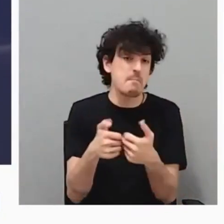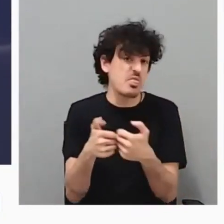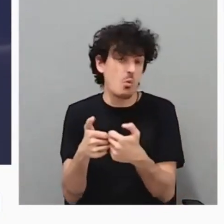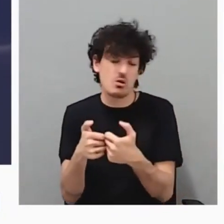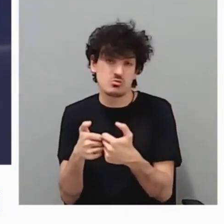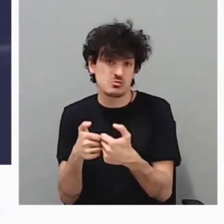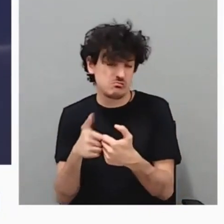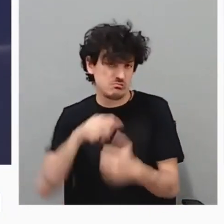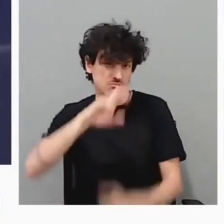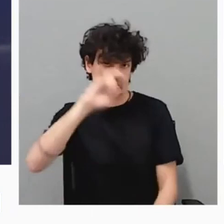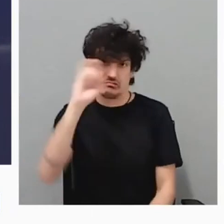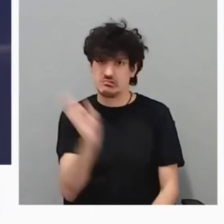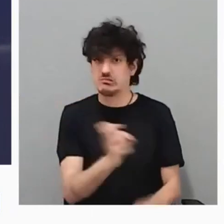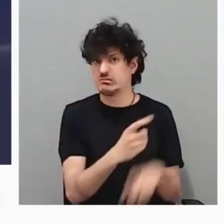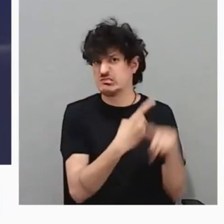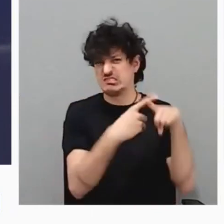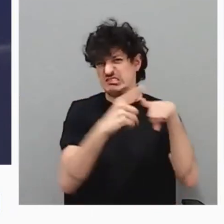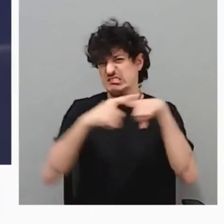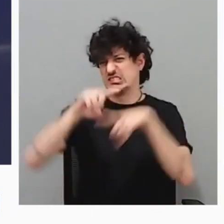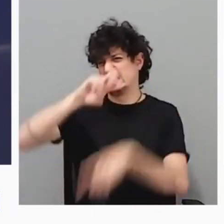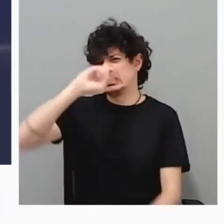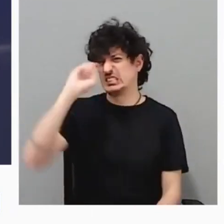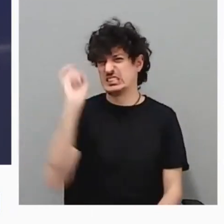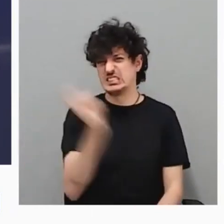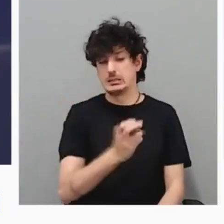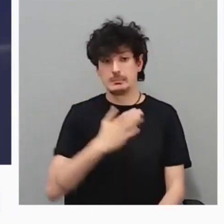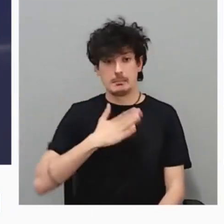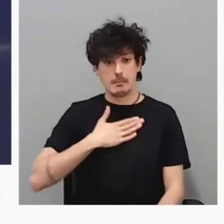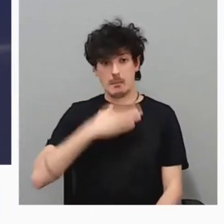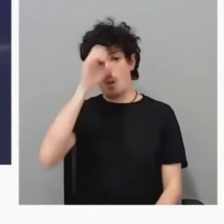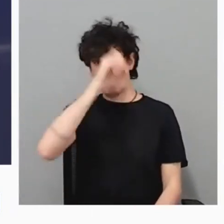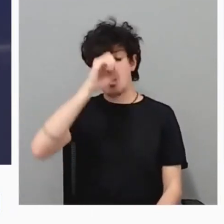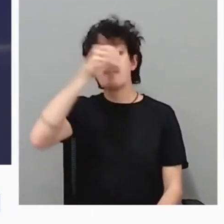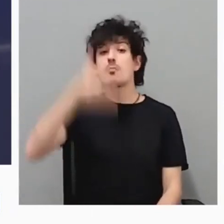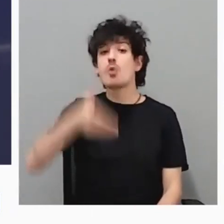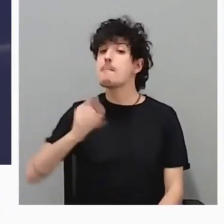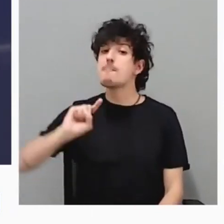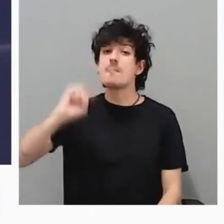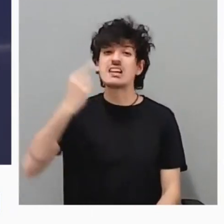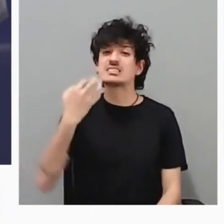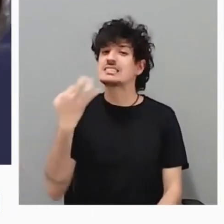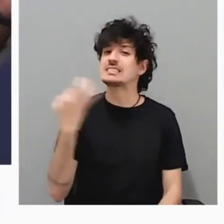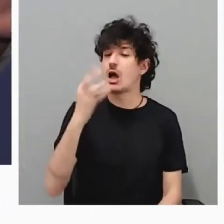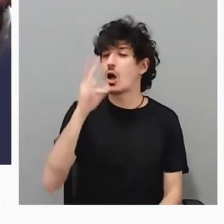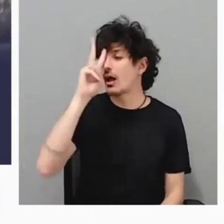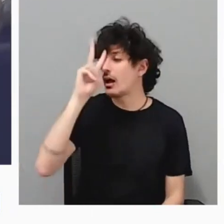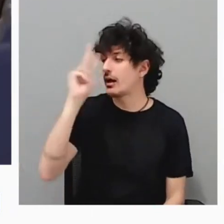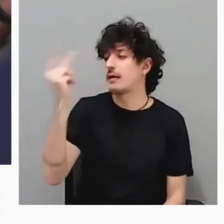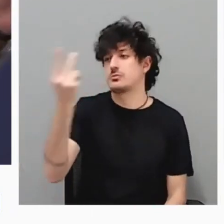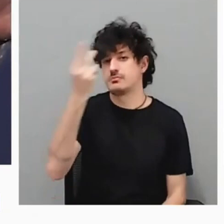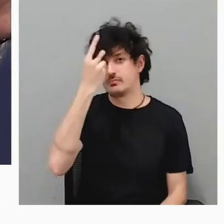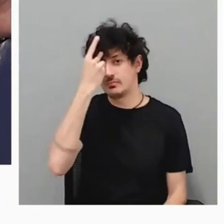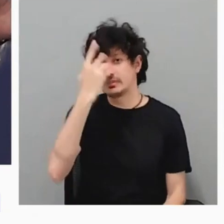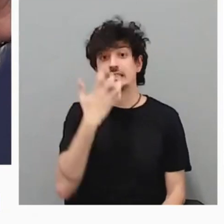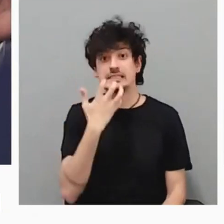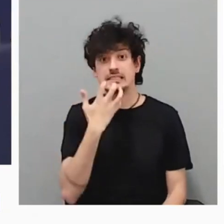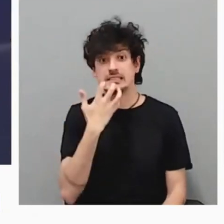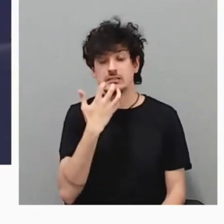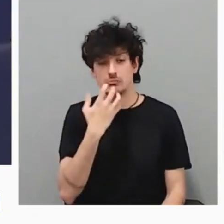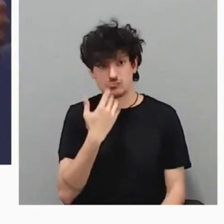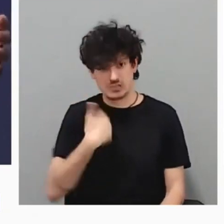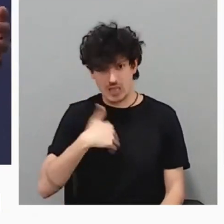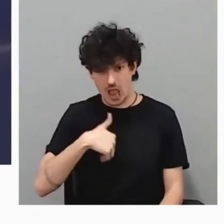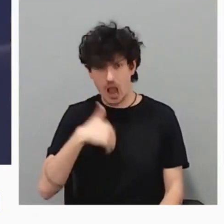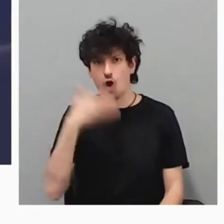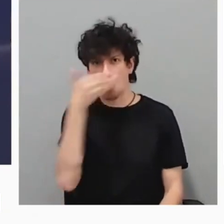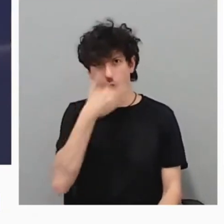es multiforme, pero para mí lo más importante es el cambio de mentalidad. Si cambiamos de mentalidad, el hecho es que hay colegios que lo hacen. Y si